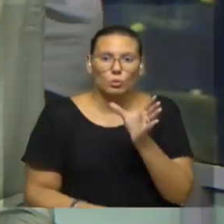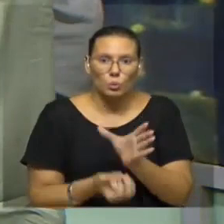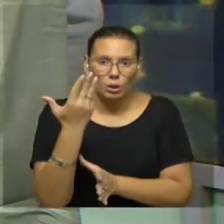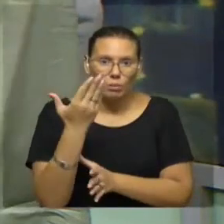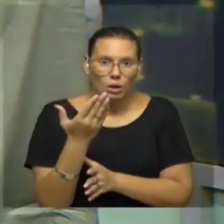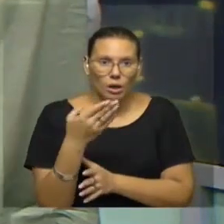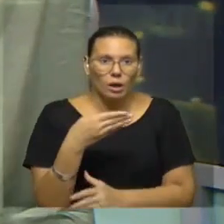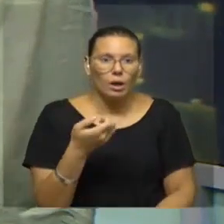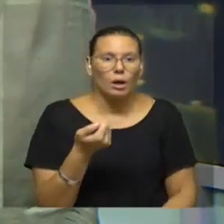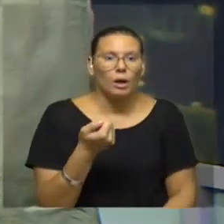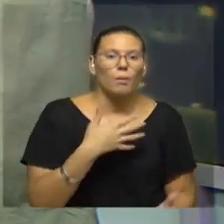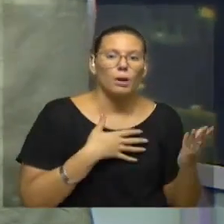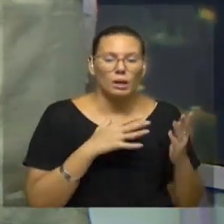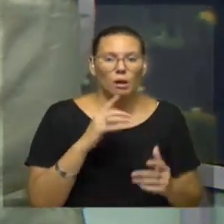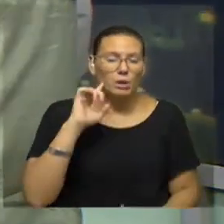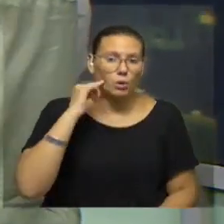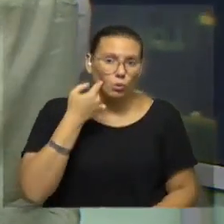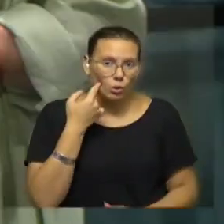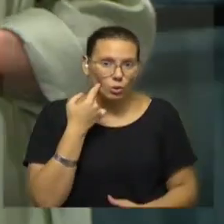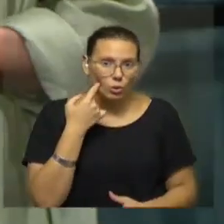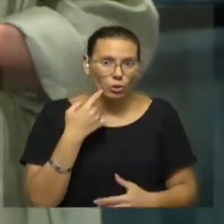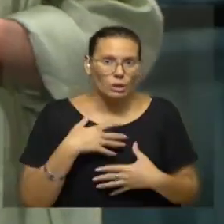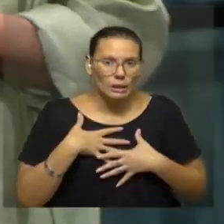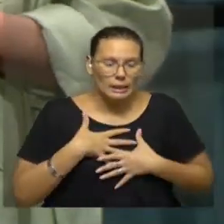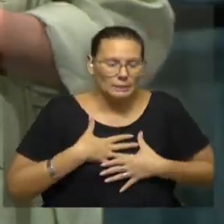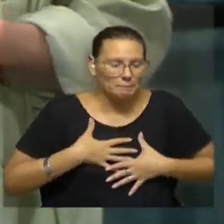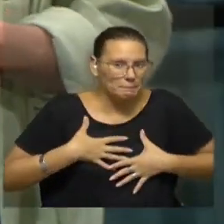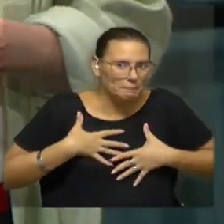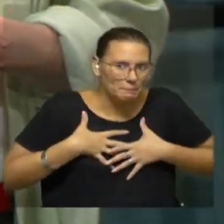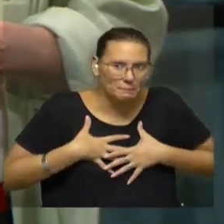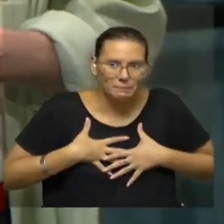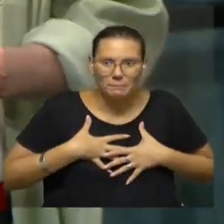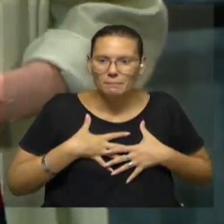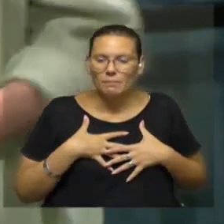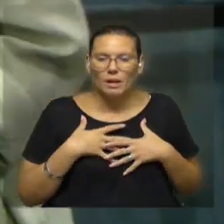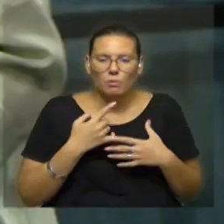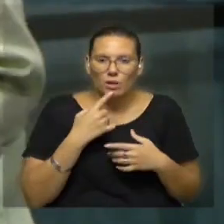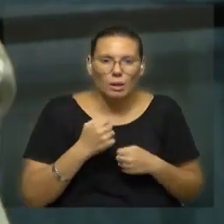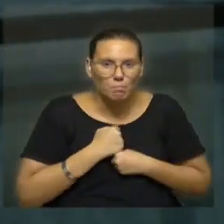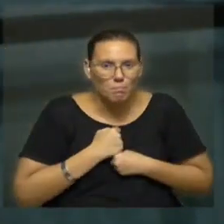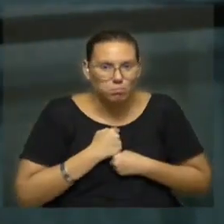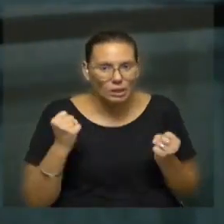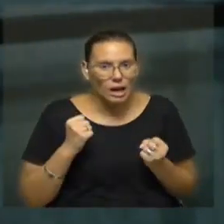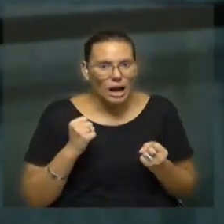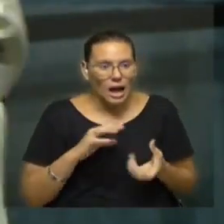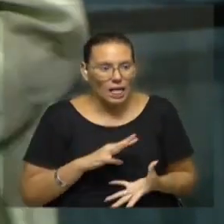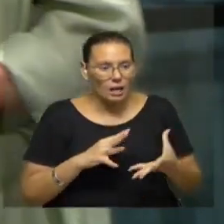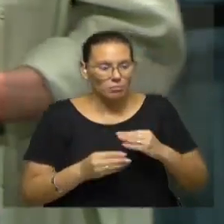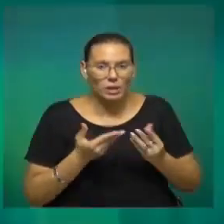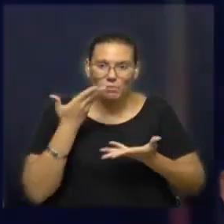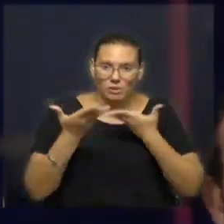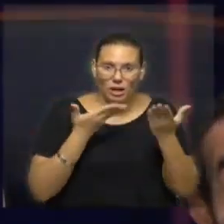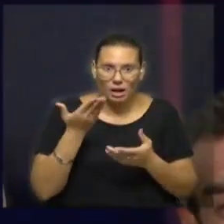Balada para un Loco que te remueve impresionante y que uno dice... Hay que animarse a versionar. Se me han atrevido